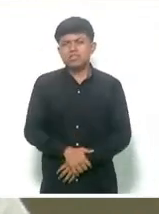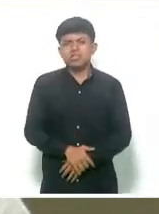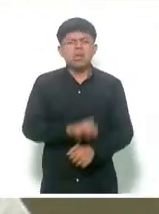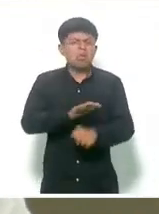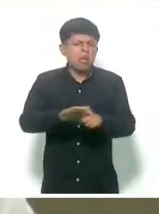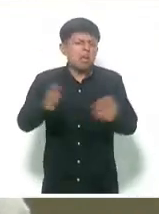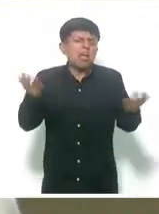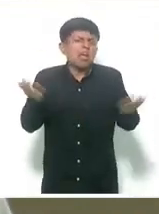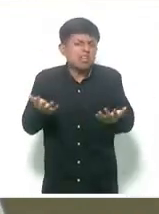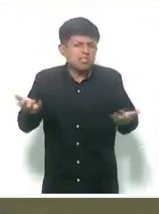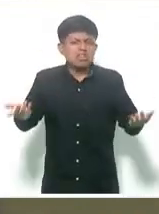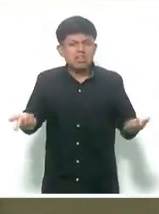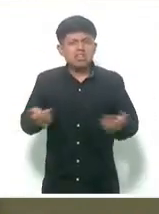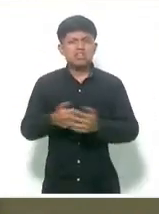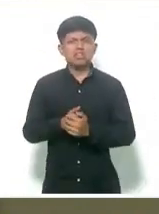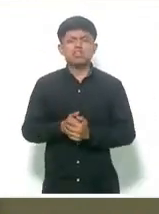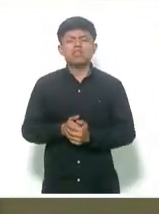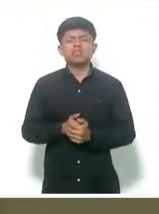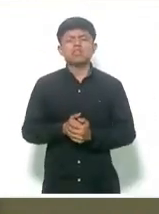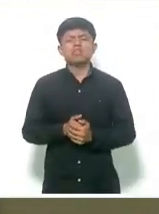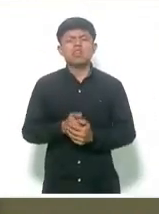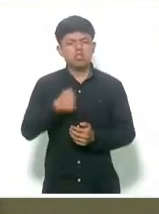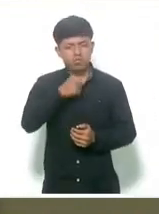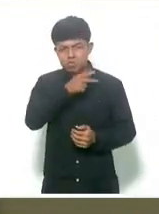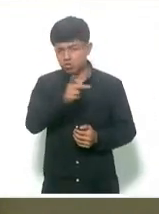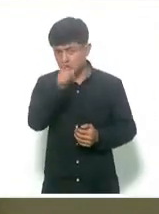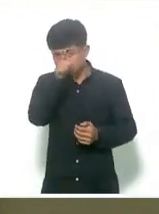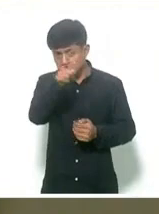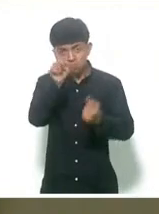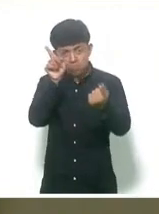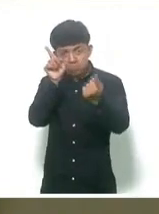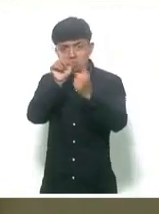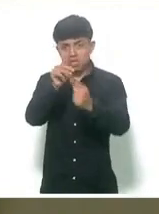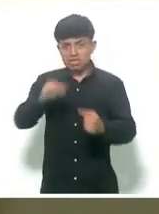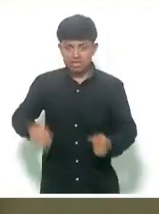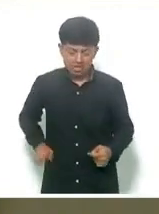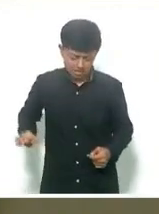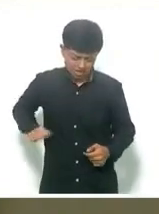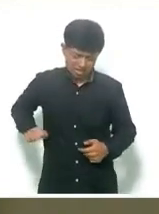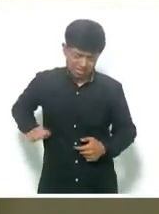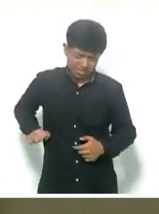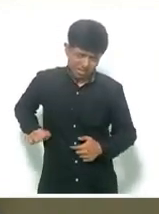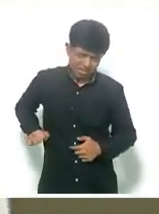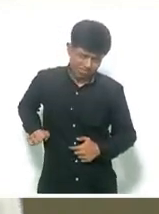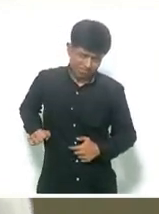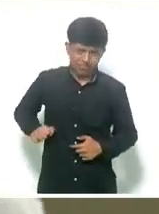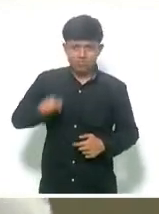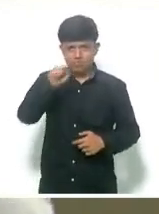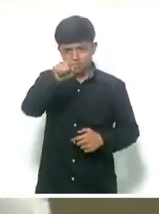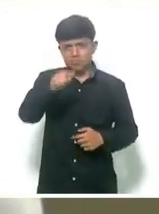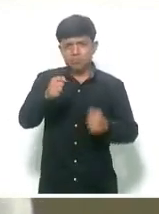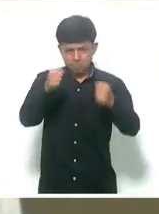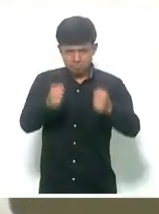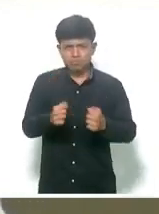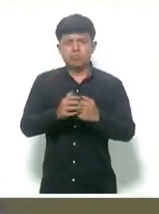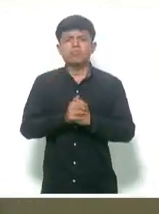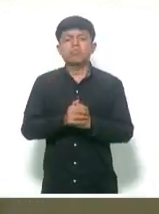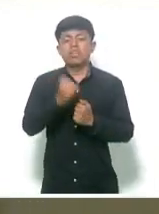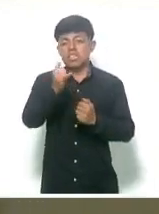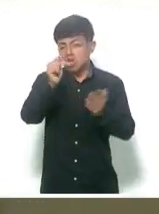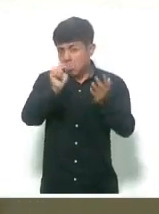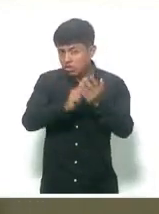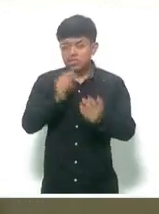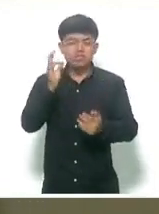haciendo Y esto es para eh pregunta directa para usted mi estimado señor secretario de seguridad y obviamente también va una pregunta para